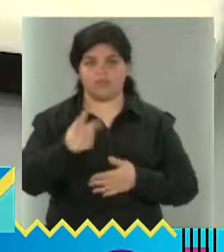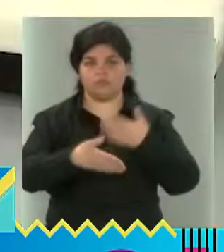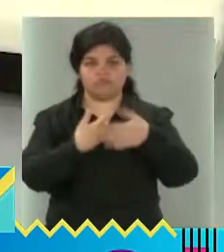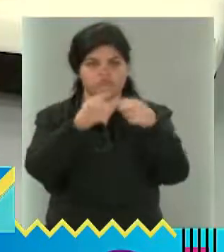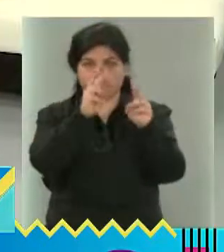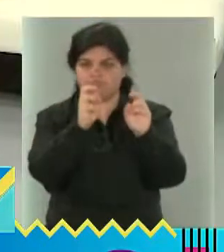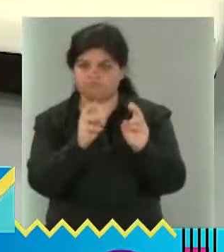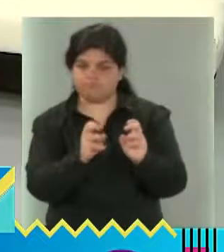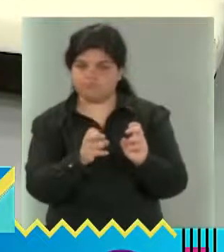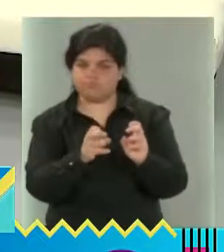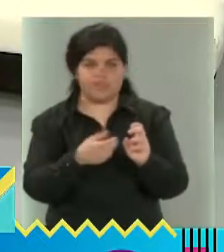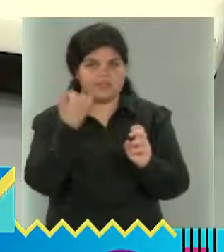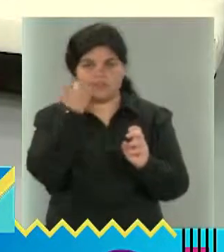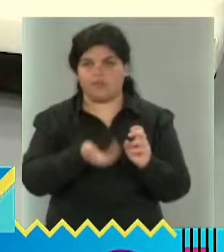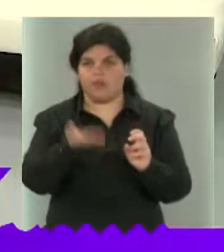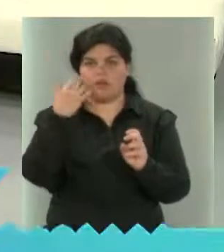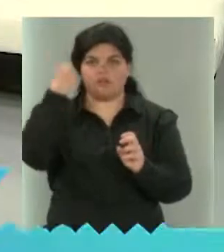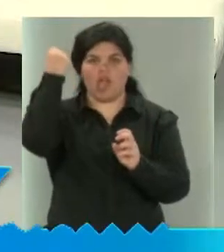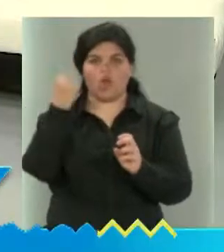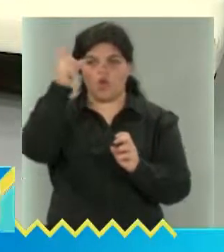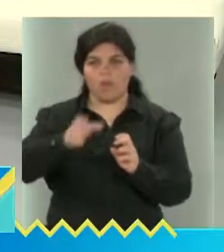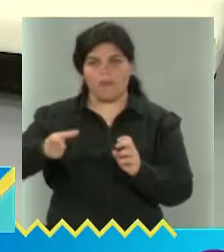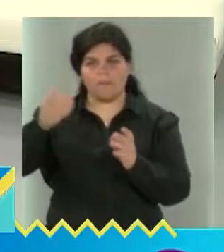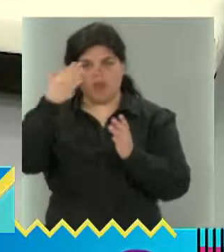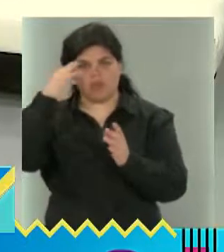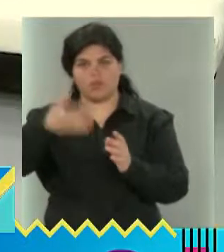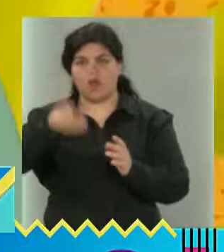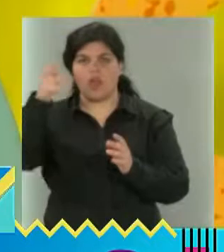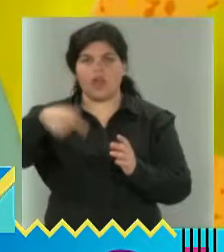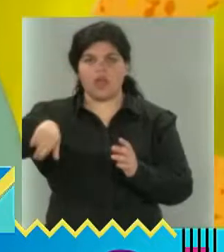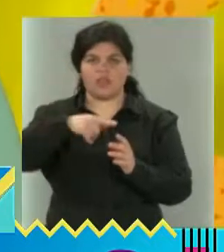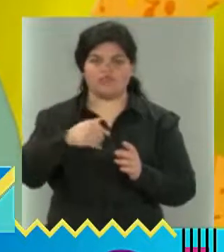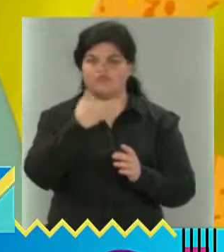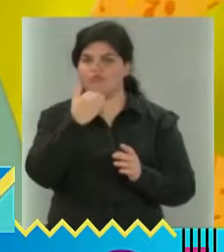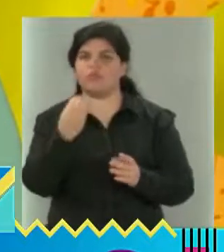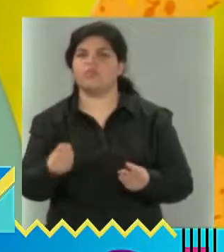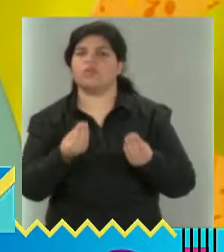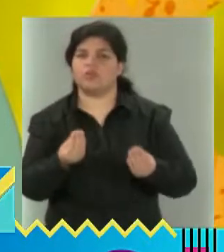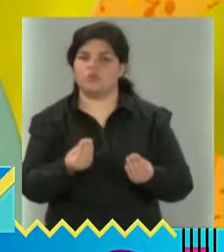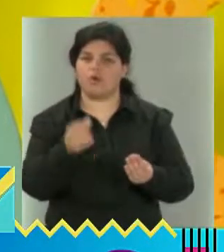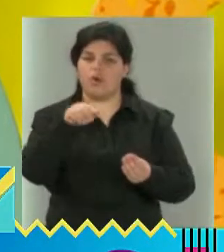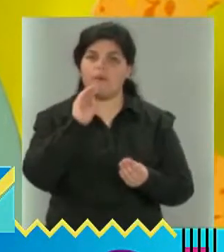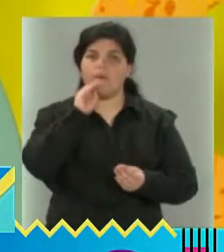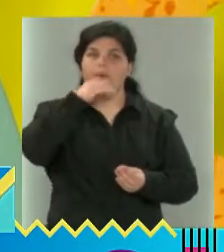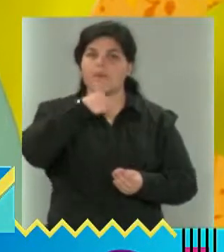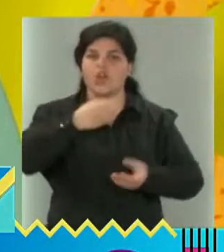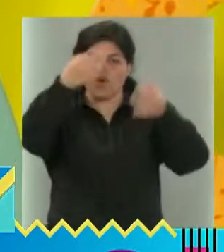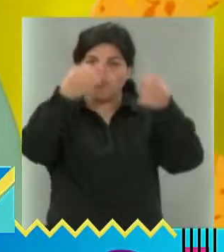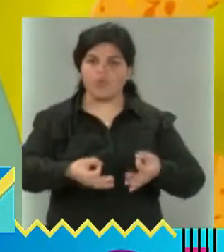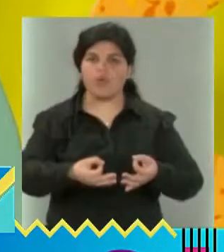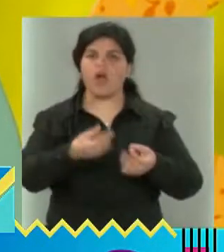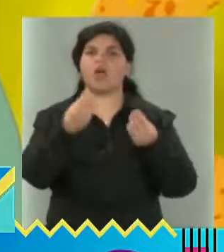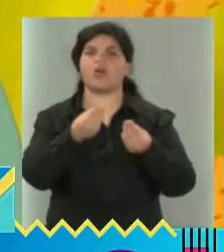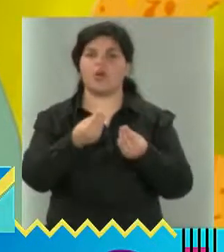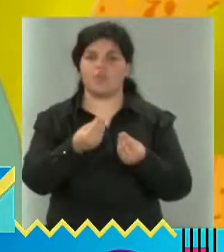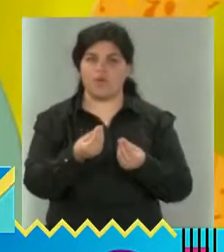ya se han cansado de hacerlo muchos economistas, no tiene que basarse en que la competitividad de nuestros vinos esté dado solamente por una cuestión cambiaria.